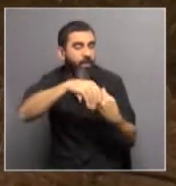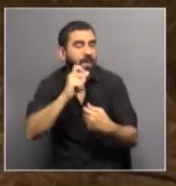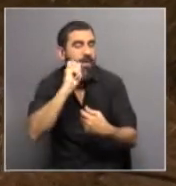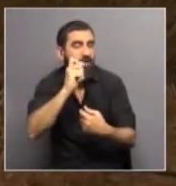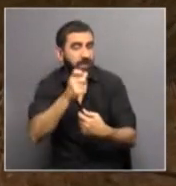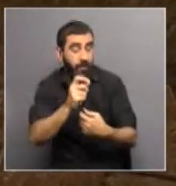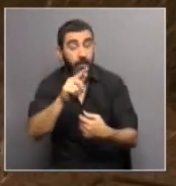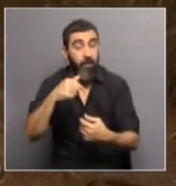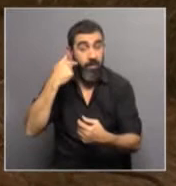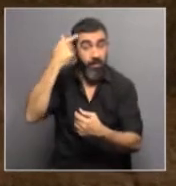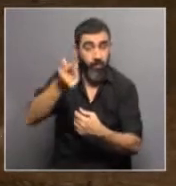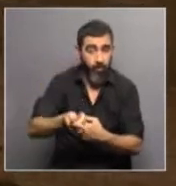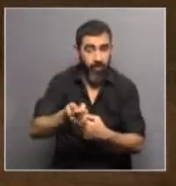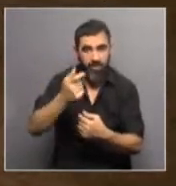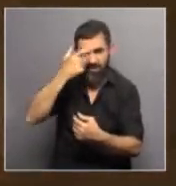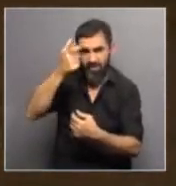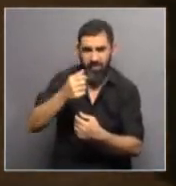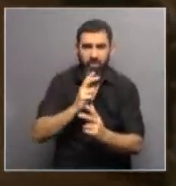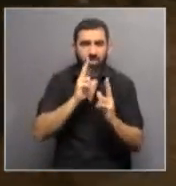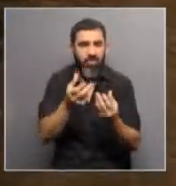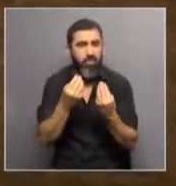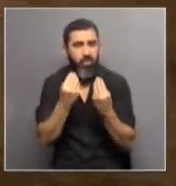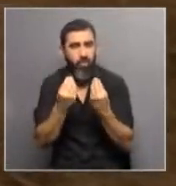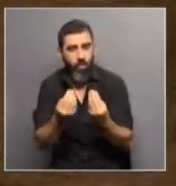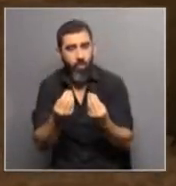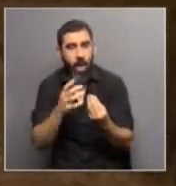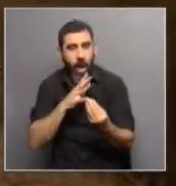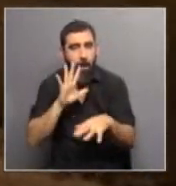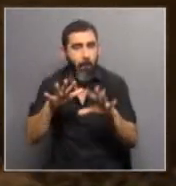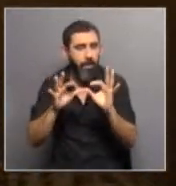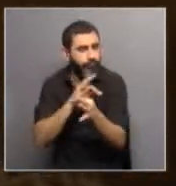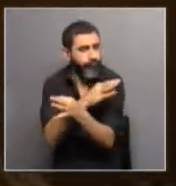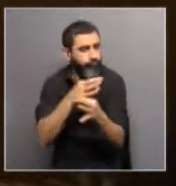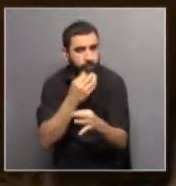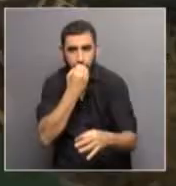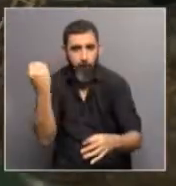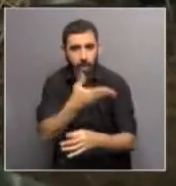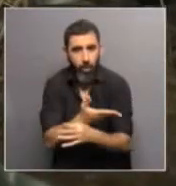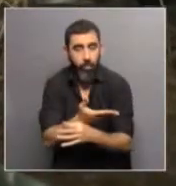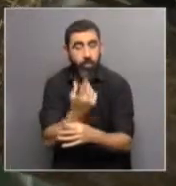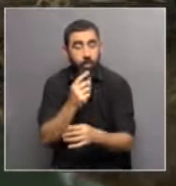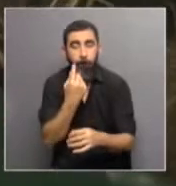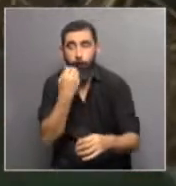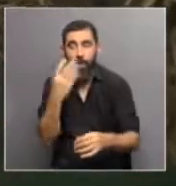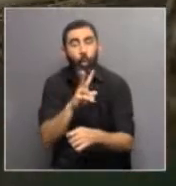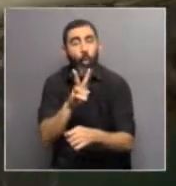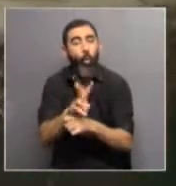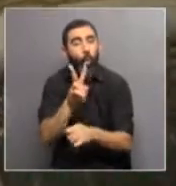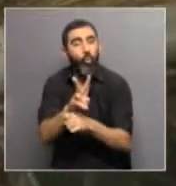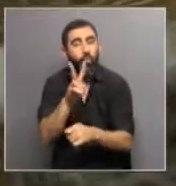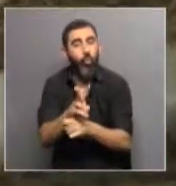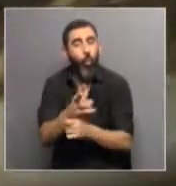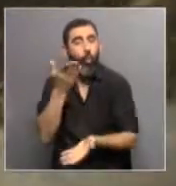Pero después vinieron los científicos y dijeron, bueno, pero hay cosas más precisas que esto, empecemos a medir